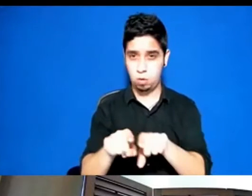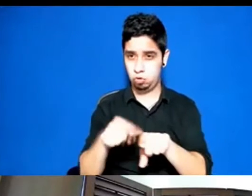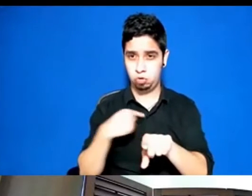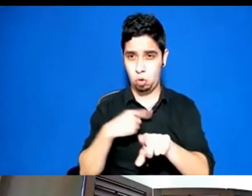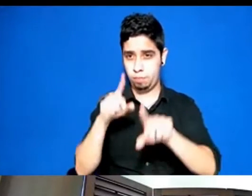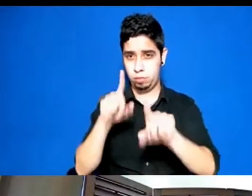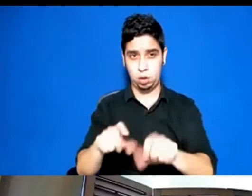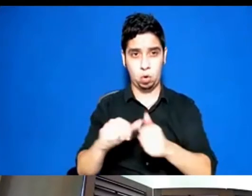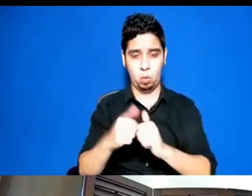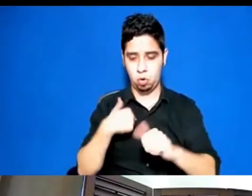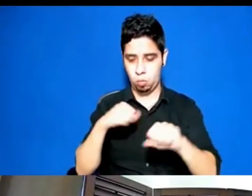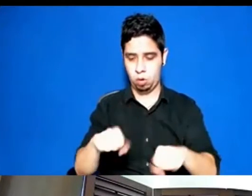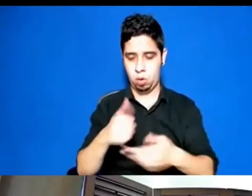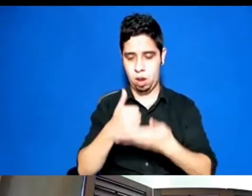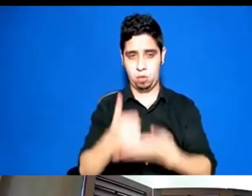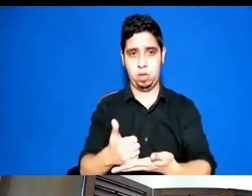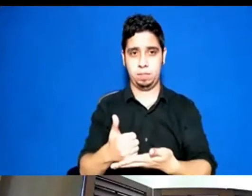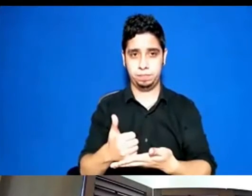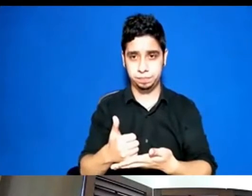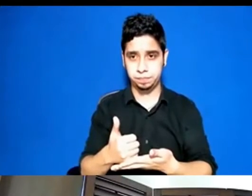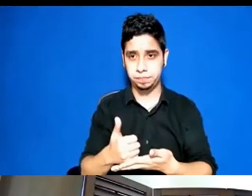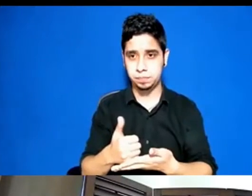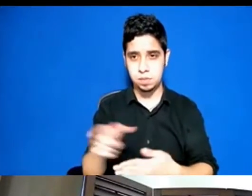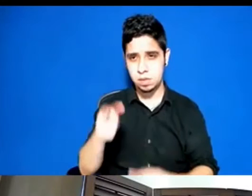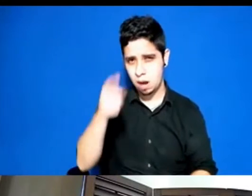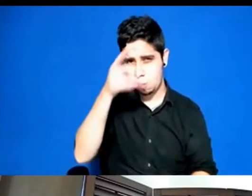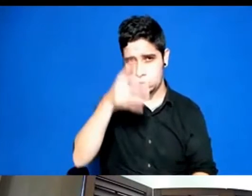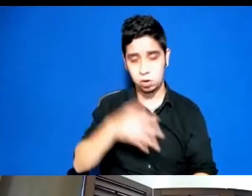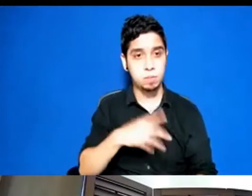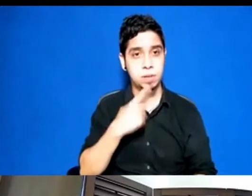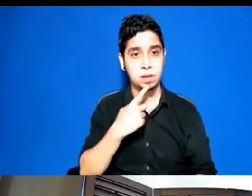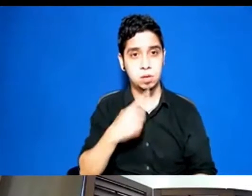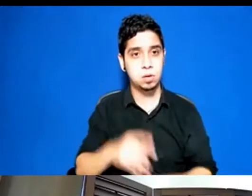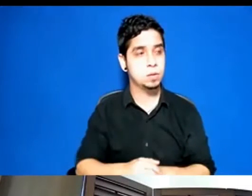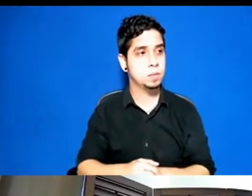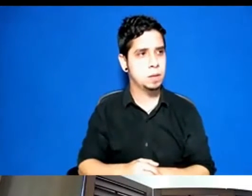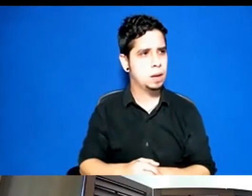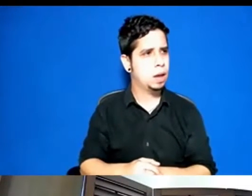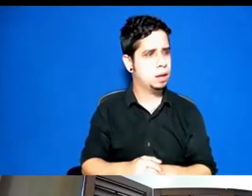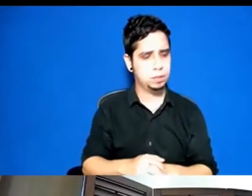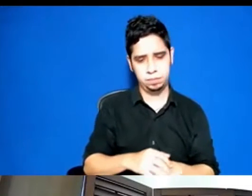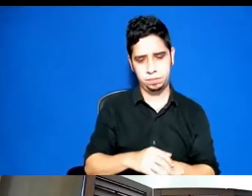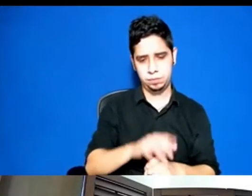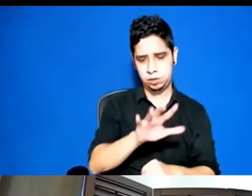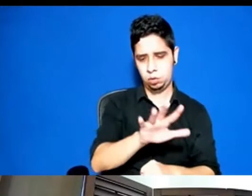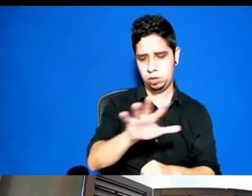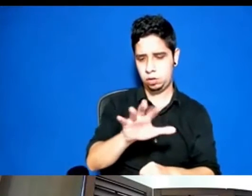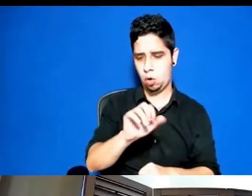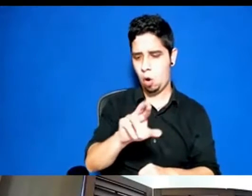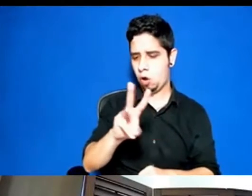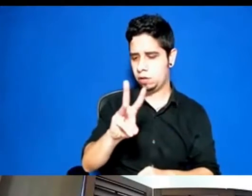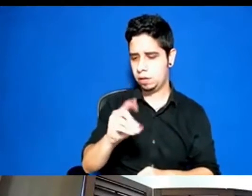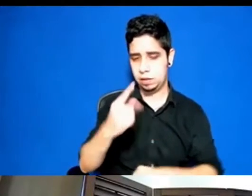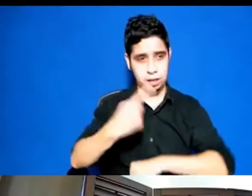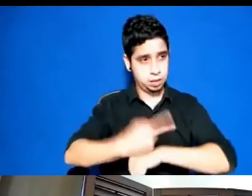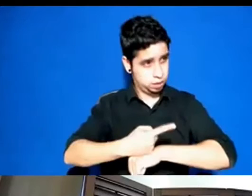puedo ayudar. Uh-huh. Y el chico me dijo, vente como en 55, 60 días. Y así yo hice,